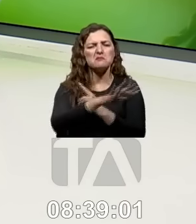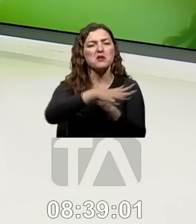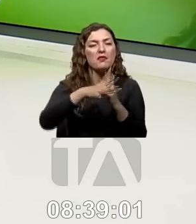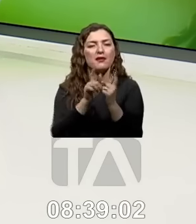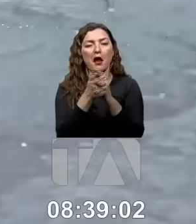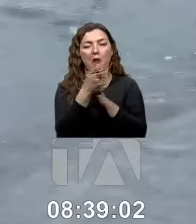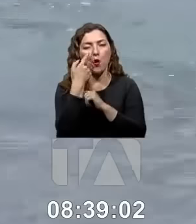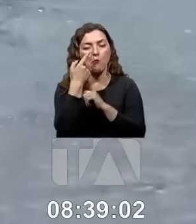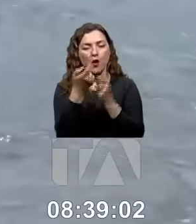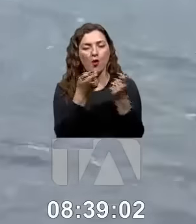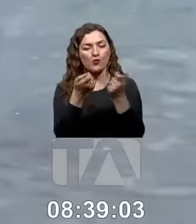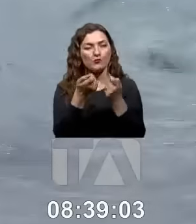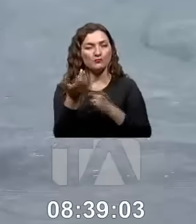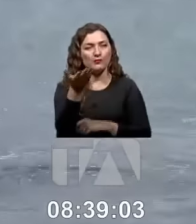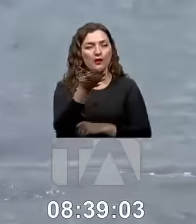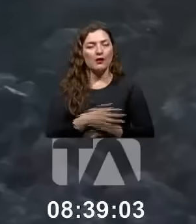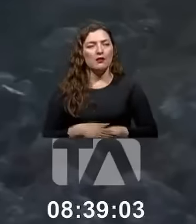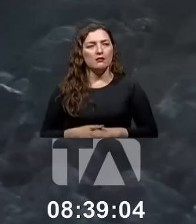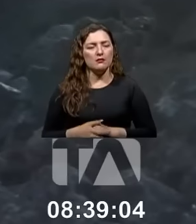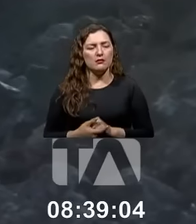reportaje.